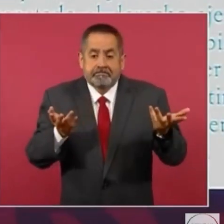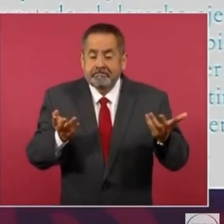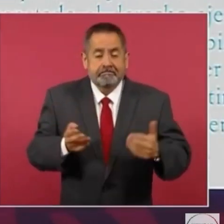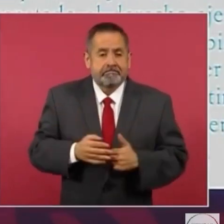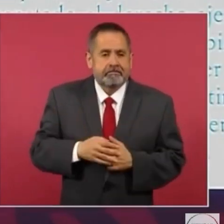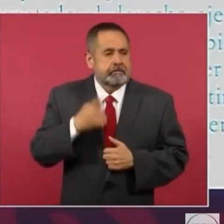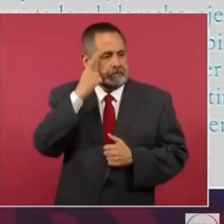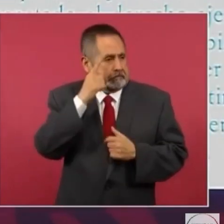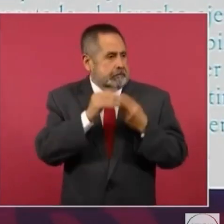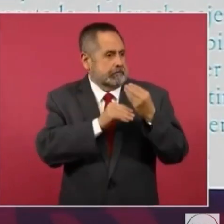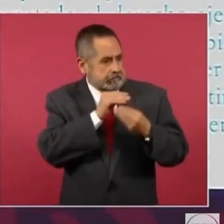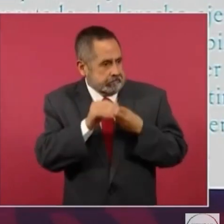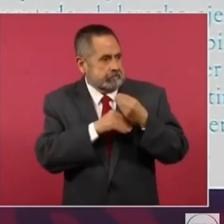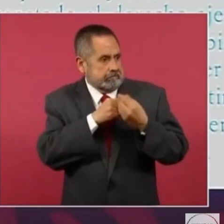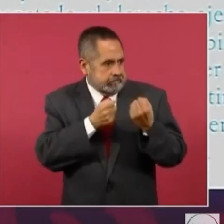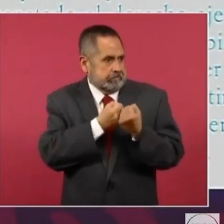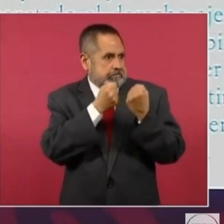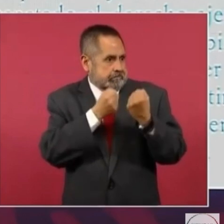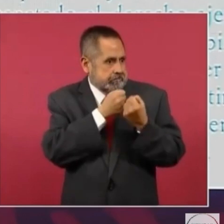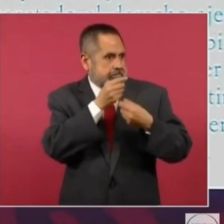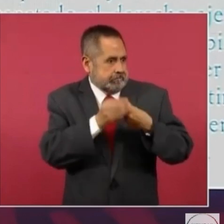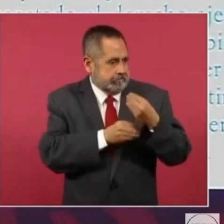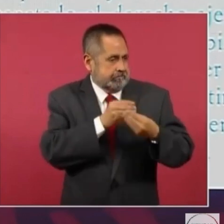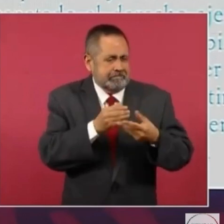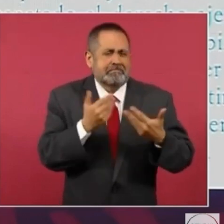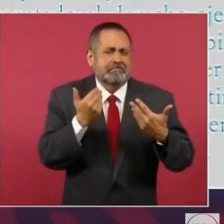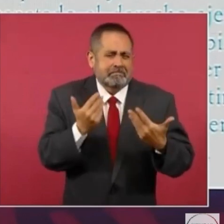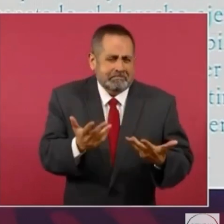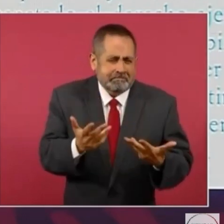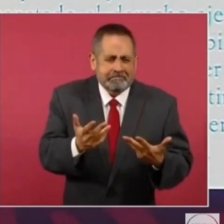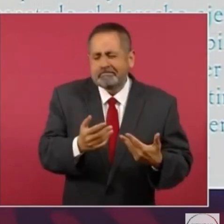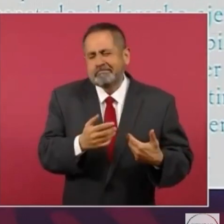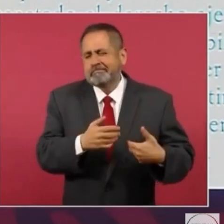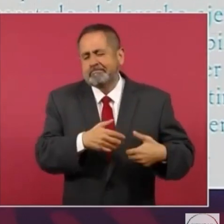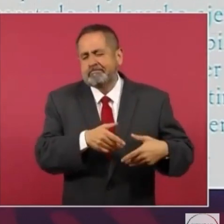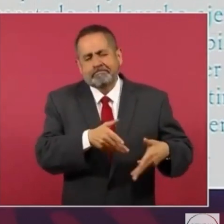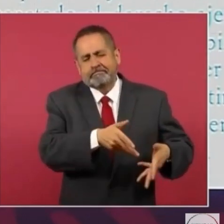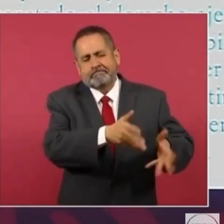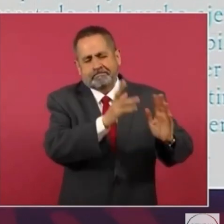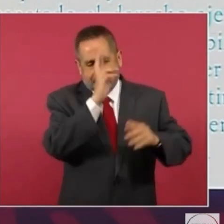¿Para qué nos vamos a enfrascar en un pleito?